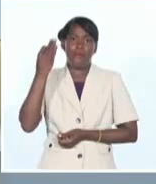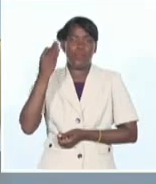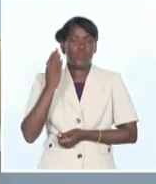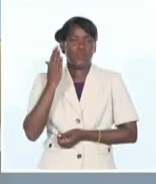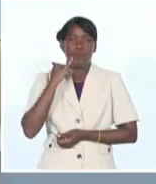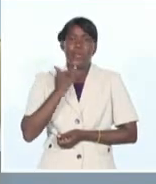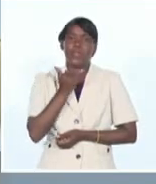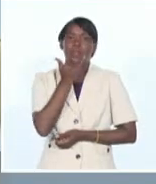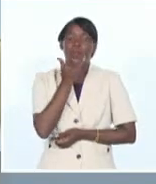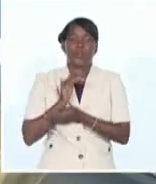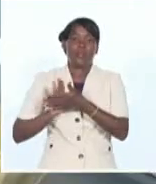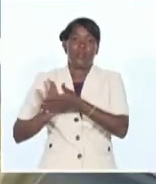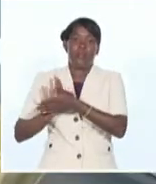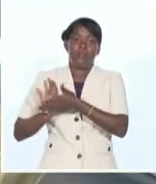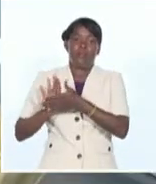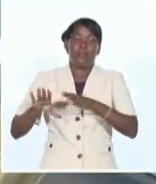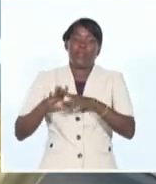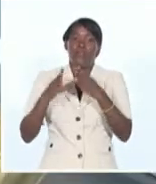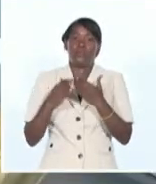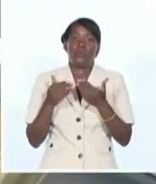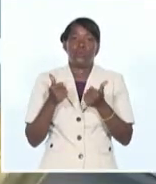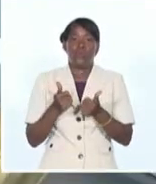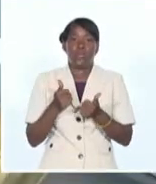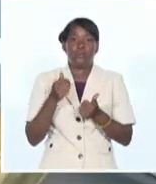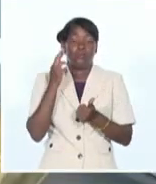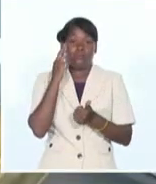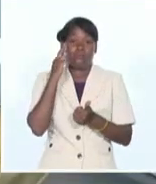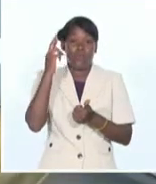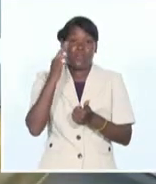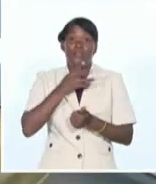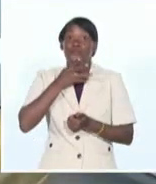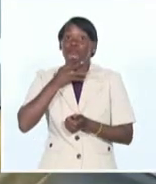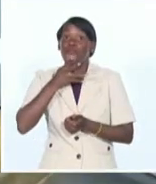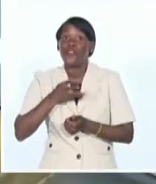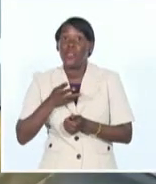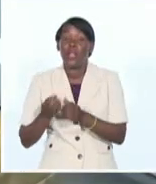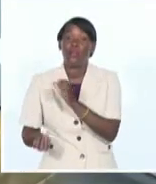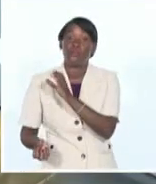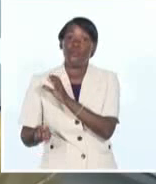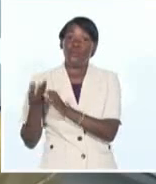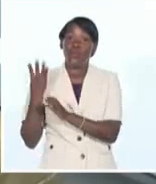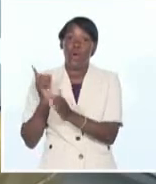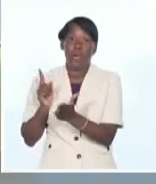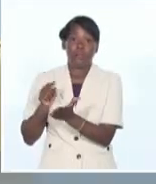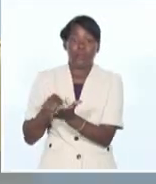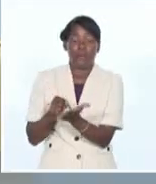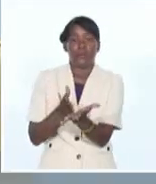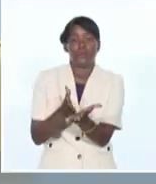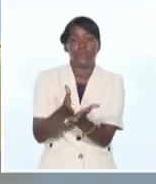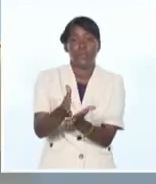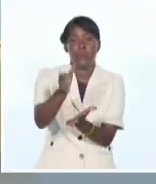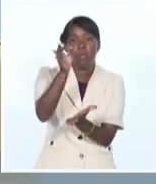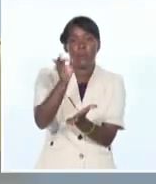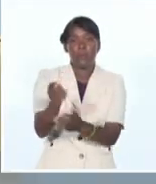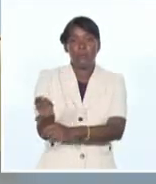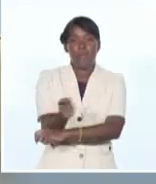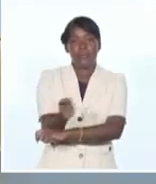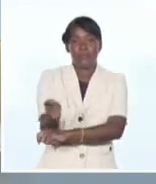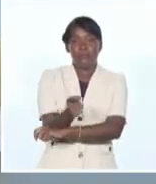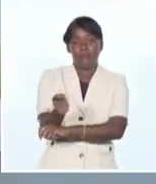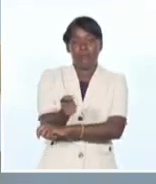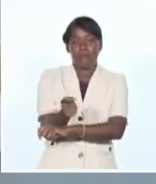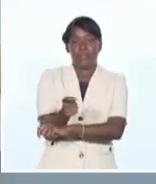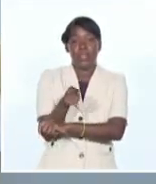único de su tipo, lo concibió el comandante de esa manera. Y necesitamos acercar más el resultado de